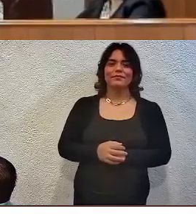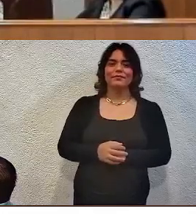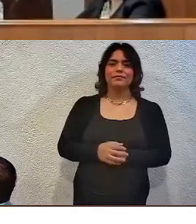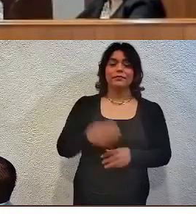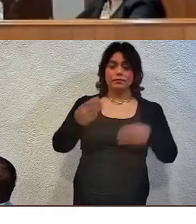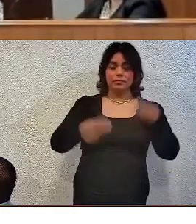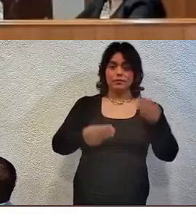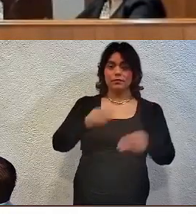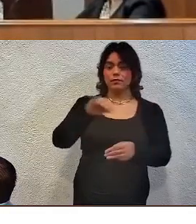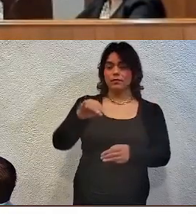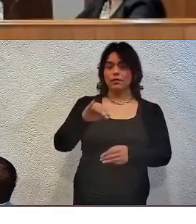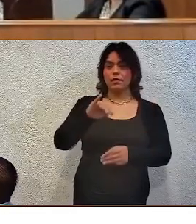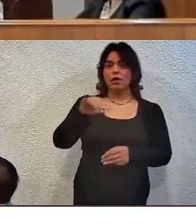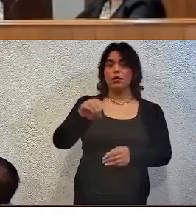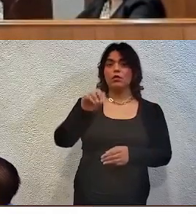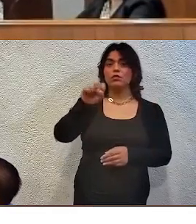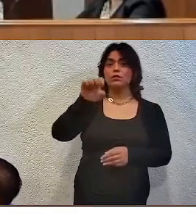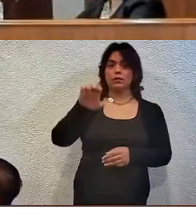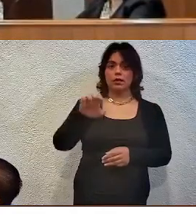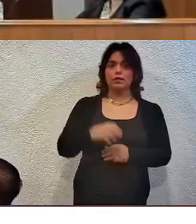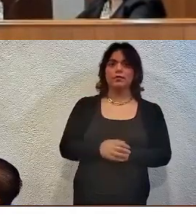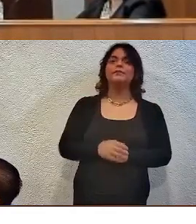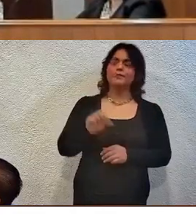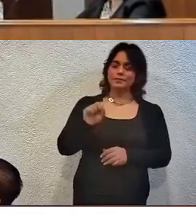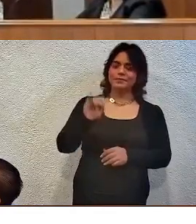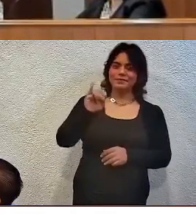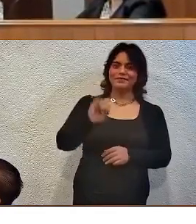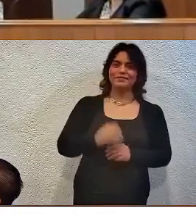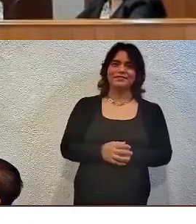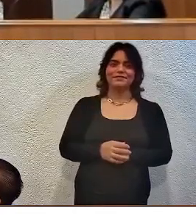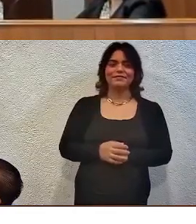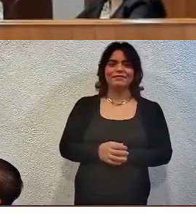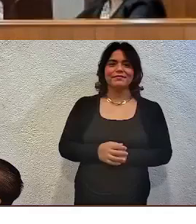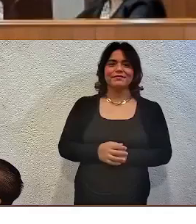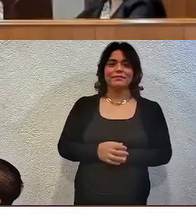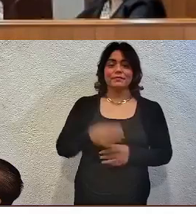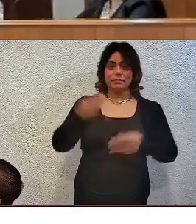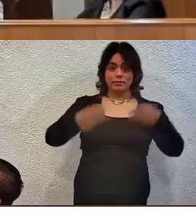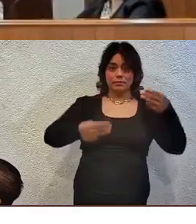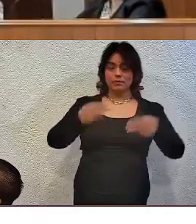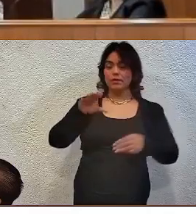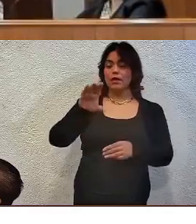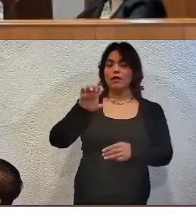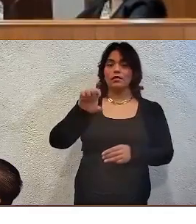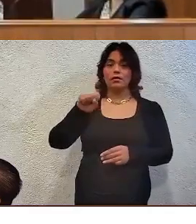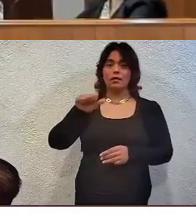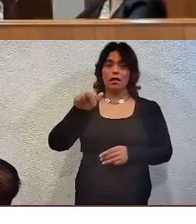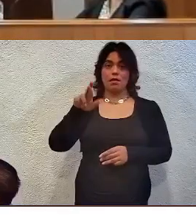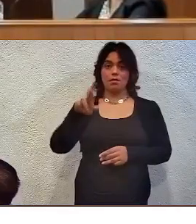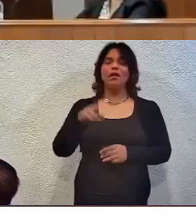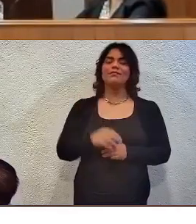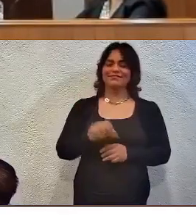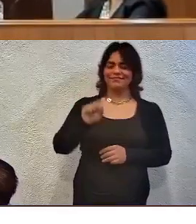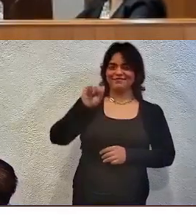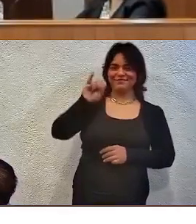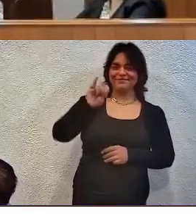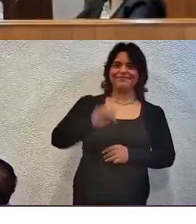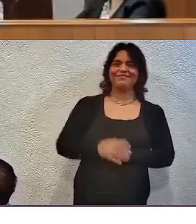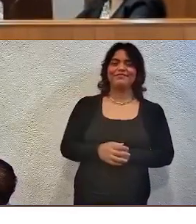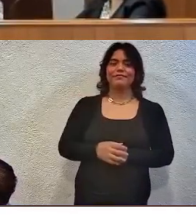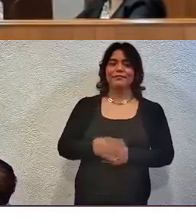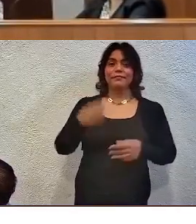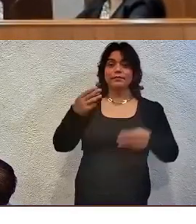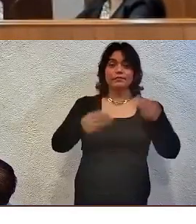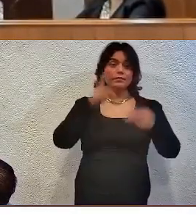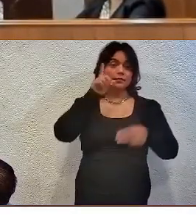Magistrado José Inés Betancur Salgado. Con el proyecto. Magistrado César Salgado Alpizar. A favor.